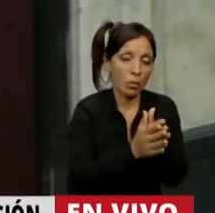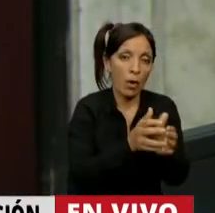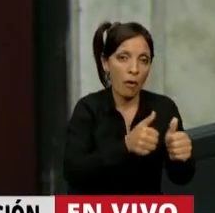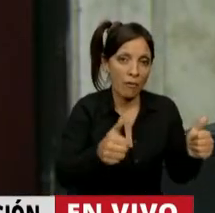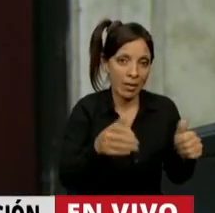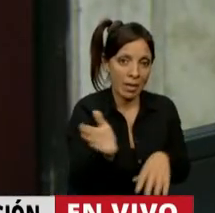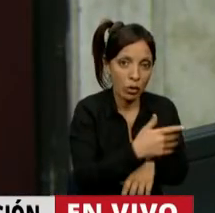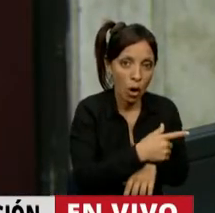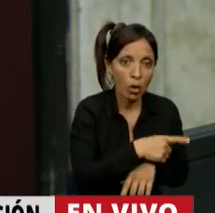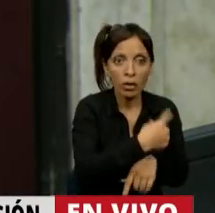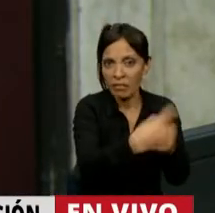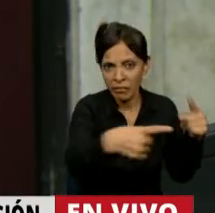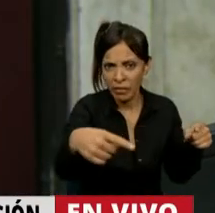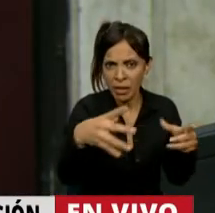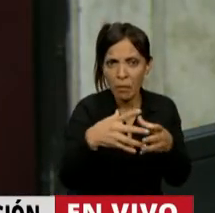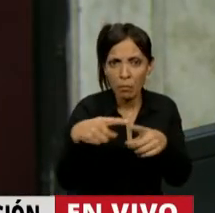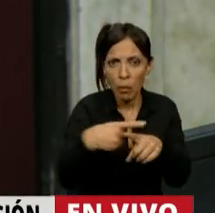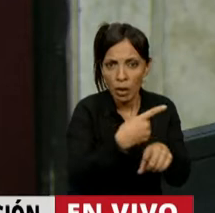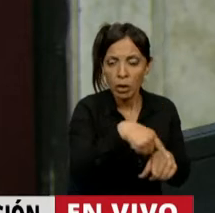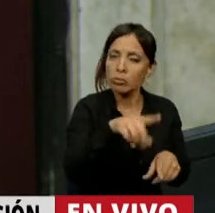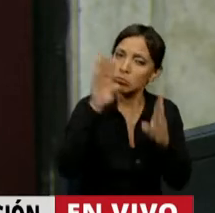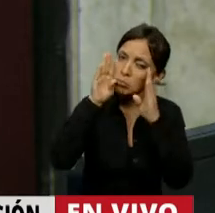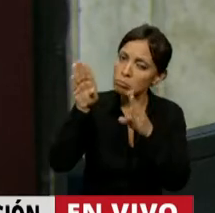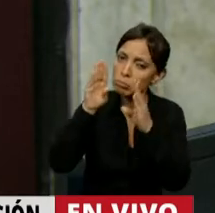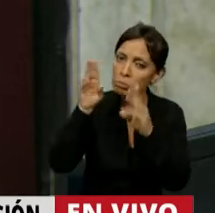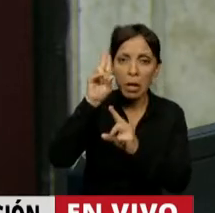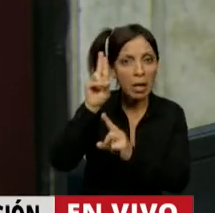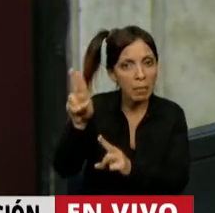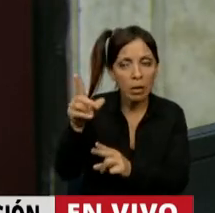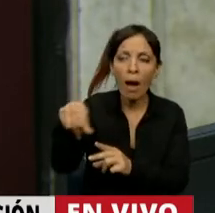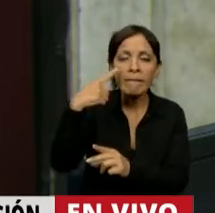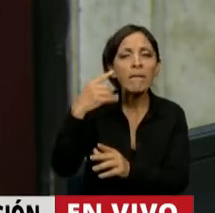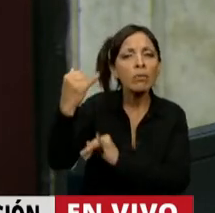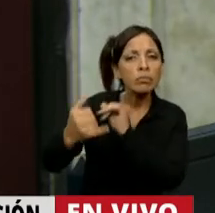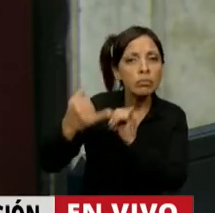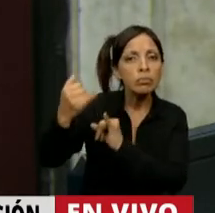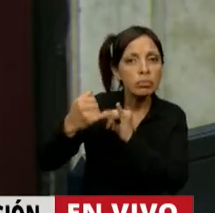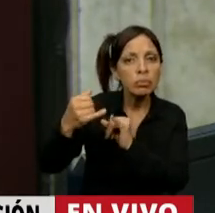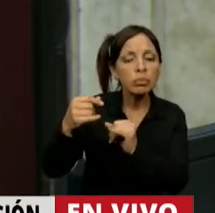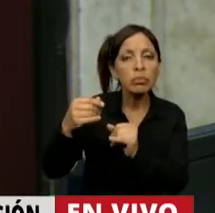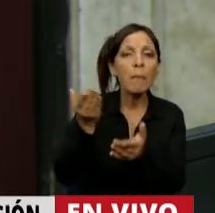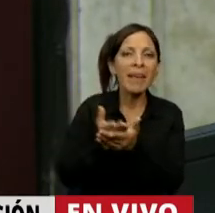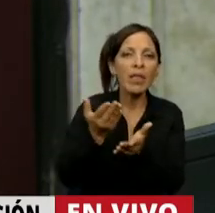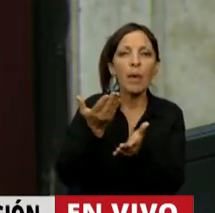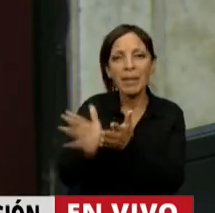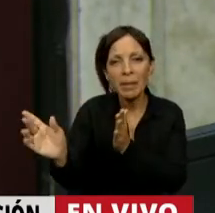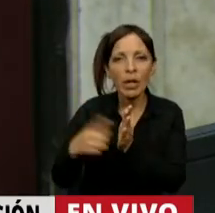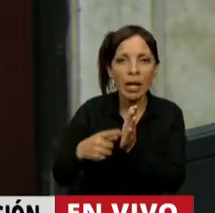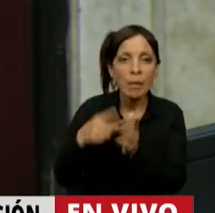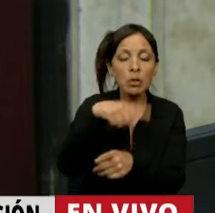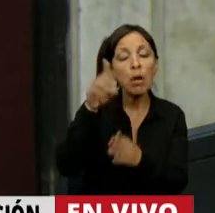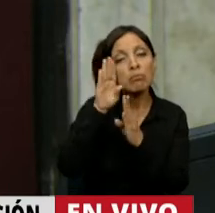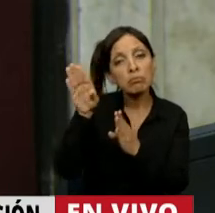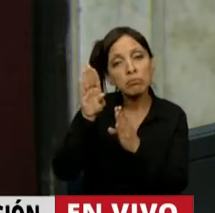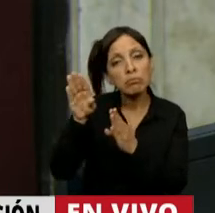otras bancadas escucharon respetuosamente todos los argumentos de apartamiento de reglamento,